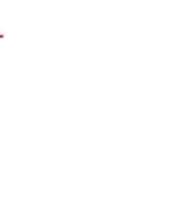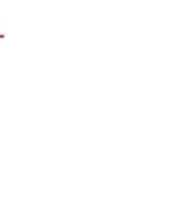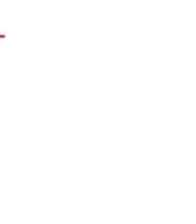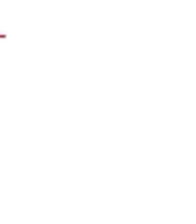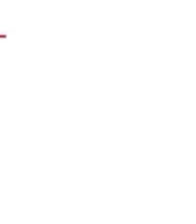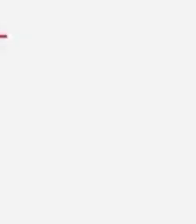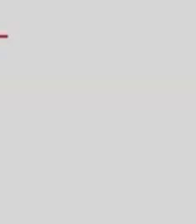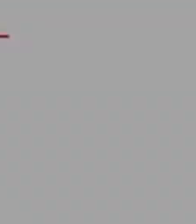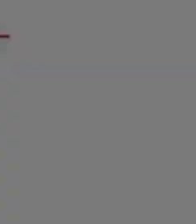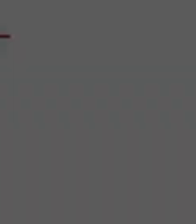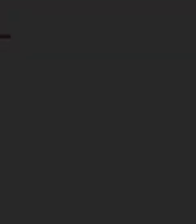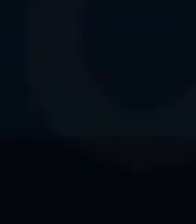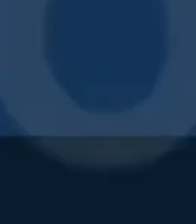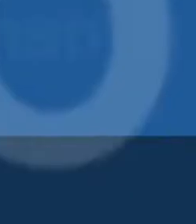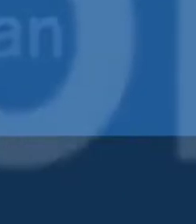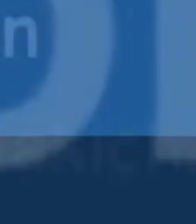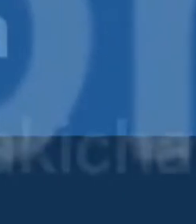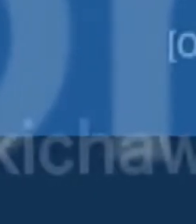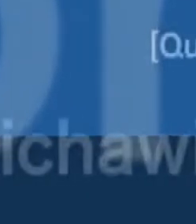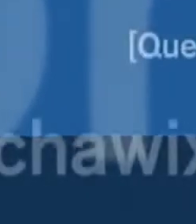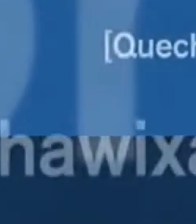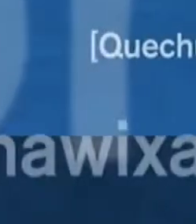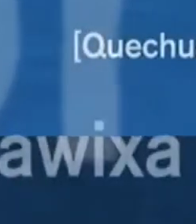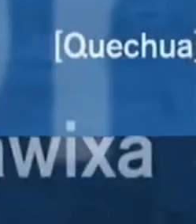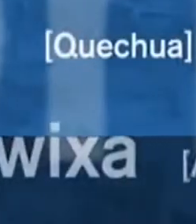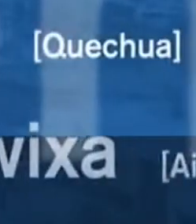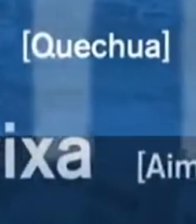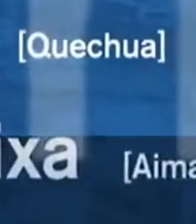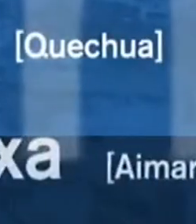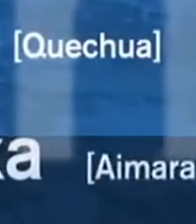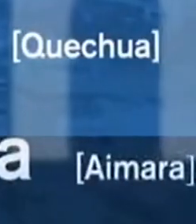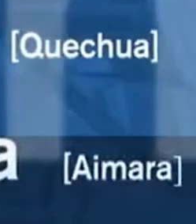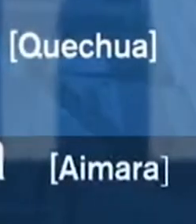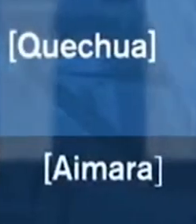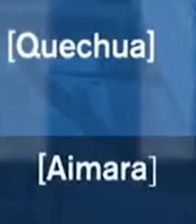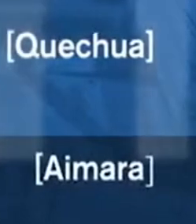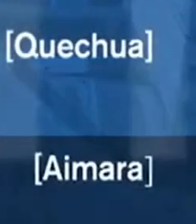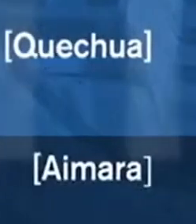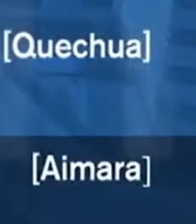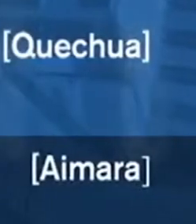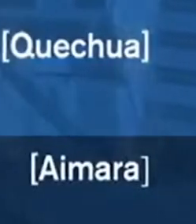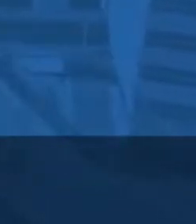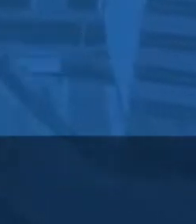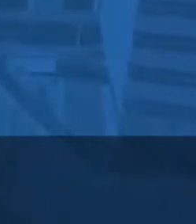del Perú. A continuación,